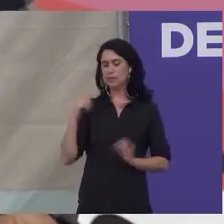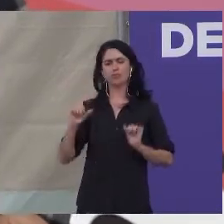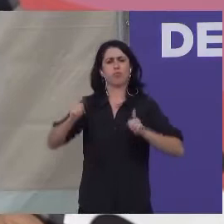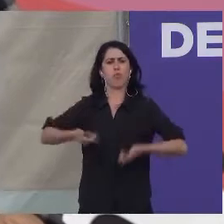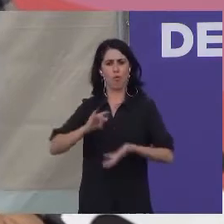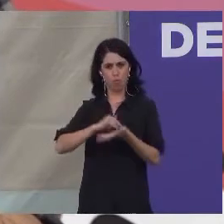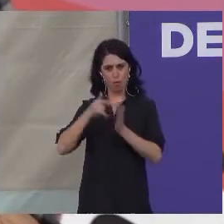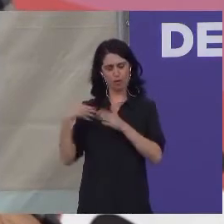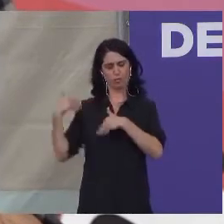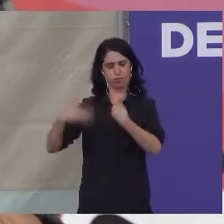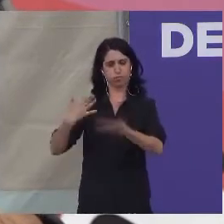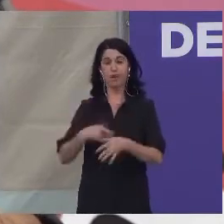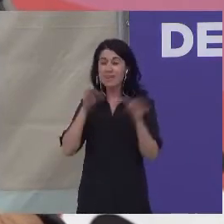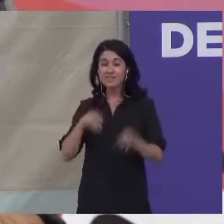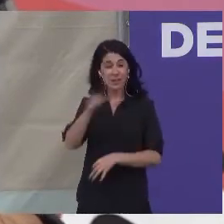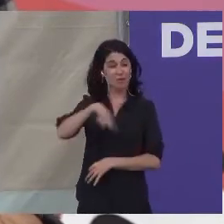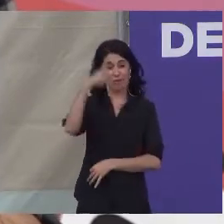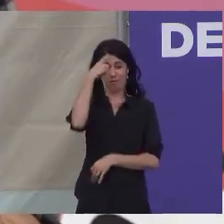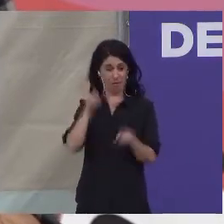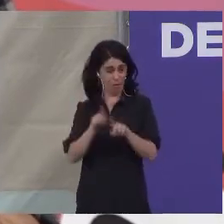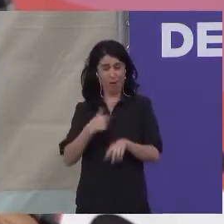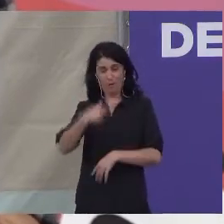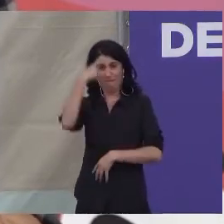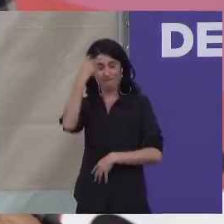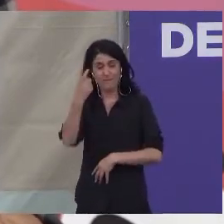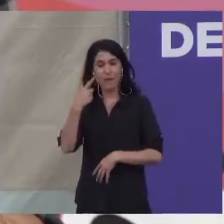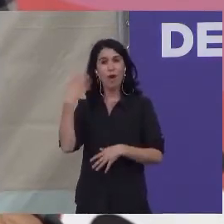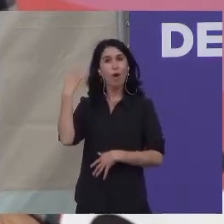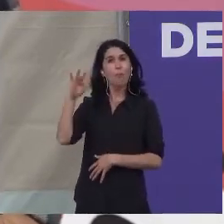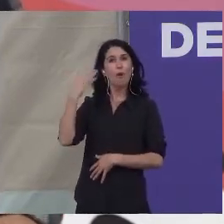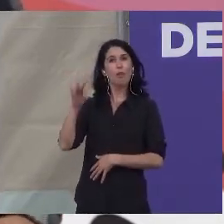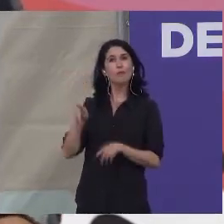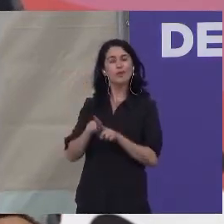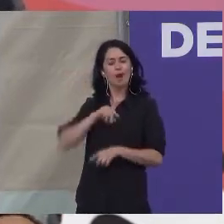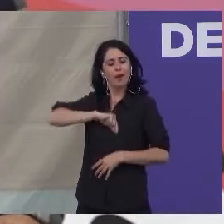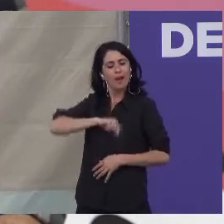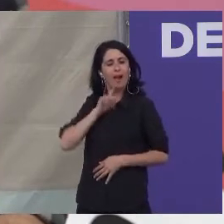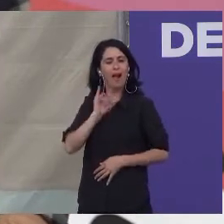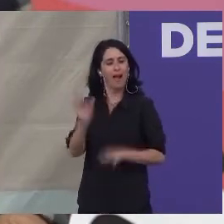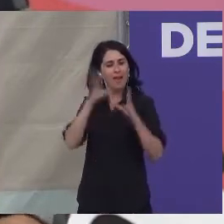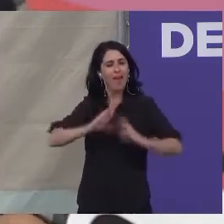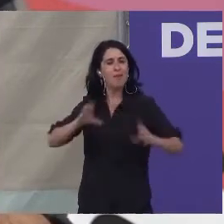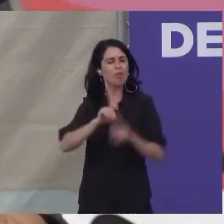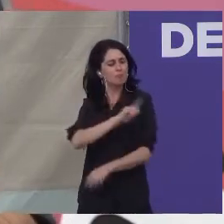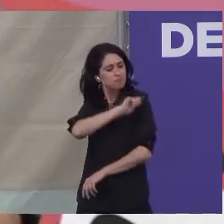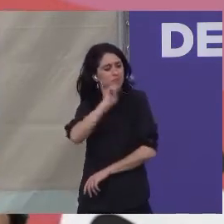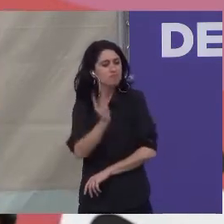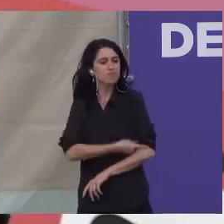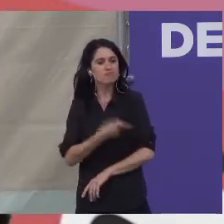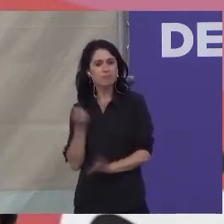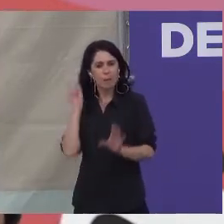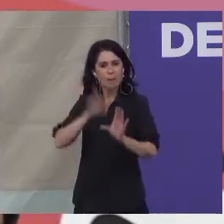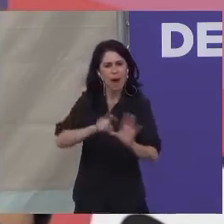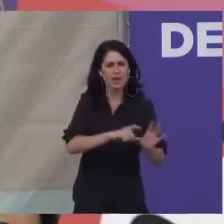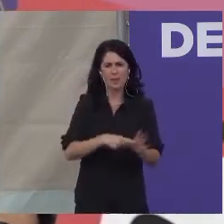seguro que os acordáis, como yo, de aquel Podemos de la emoción, el Podemos de la valentía, de la